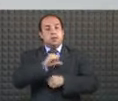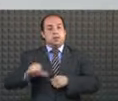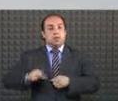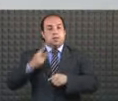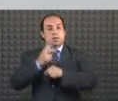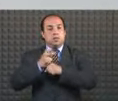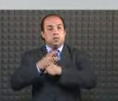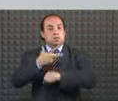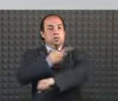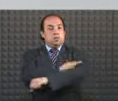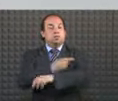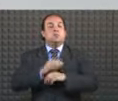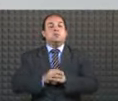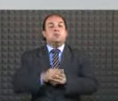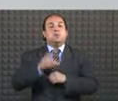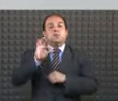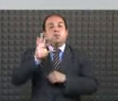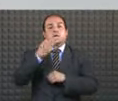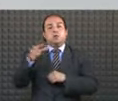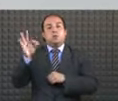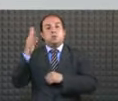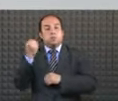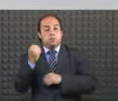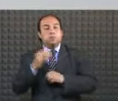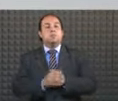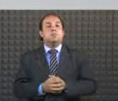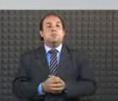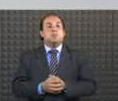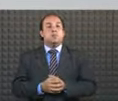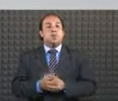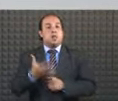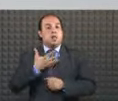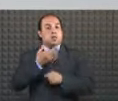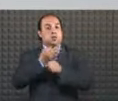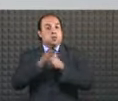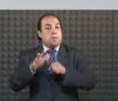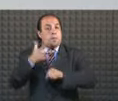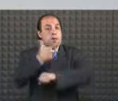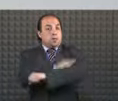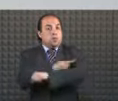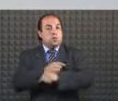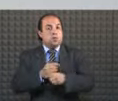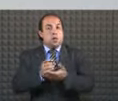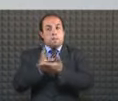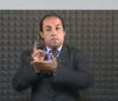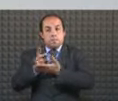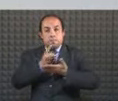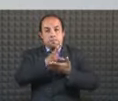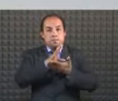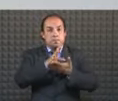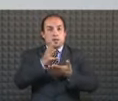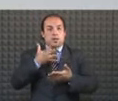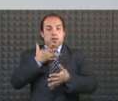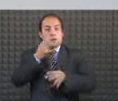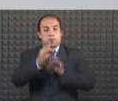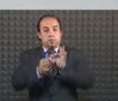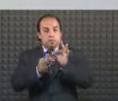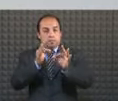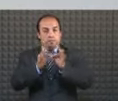la segunda dosis de 40 a 49 y hay suficientes vacunas que se van a proveer para que cuando se cumpla la